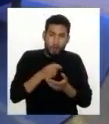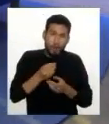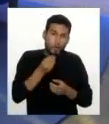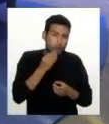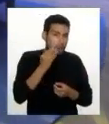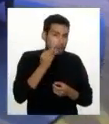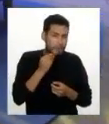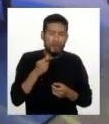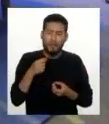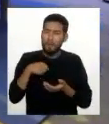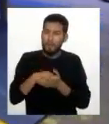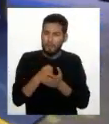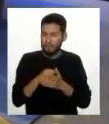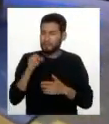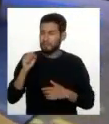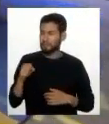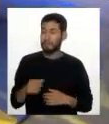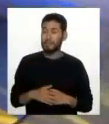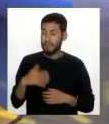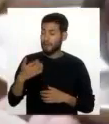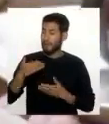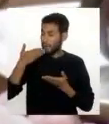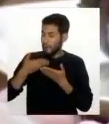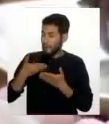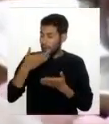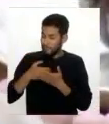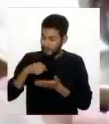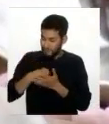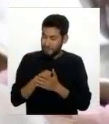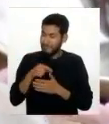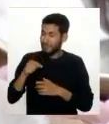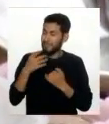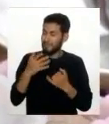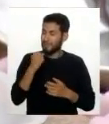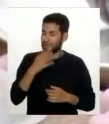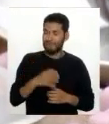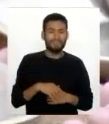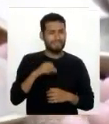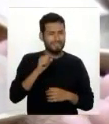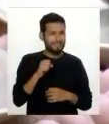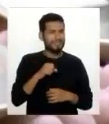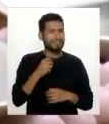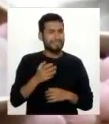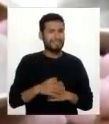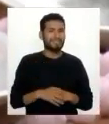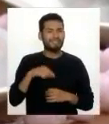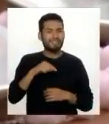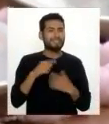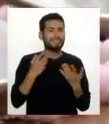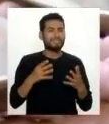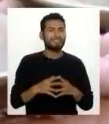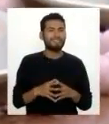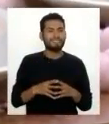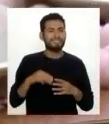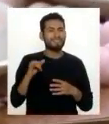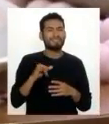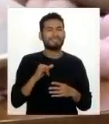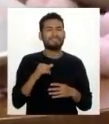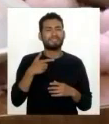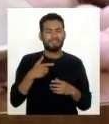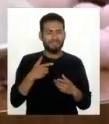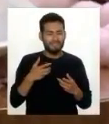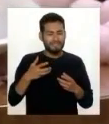Una papilla. En papilla, exacto. No, es delicioso, una sopita y hierbas con verduras con exacto, ¿no? Sí, entonces ya se le hace como una, ya se le hace como